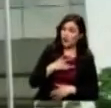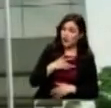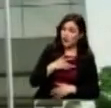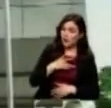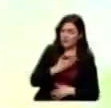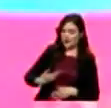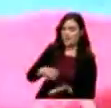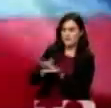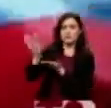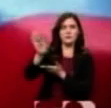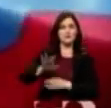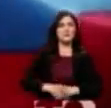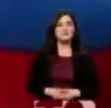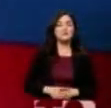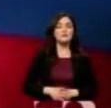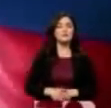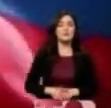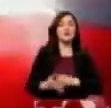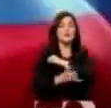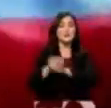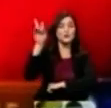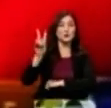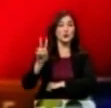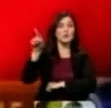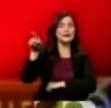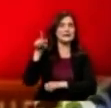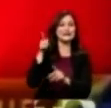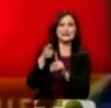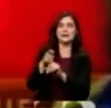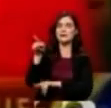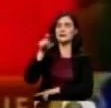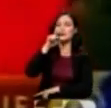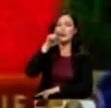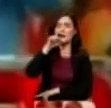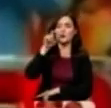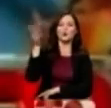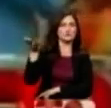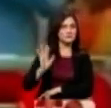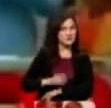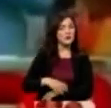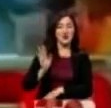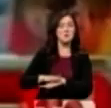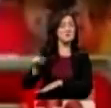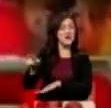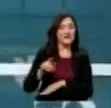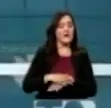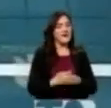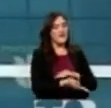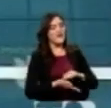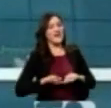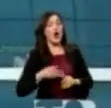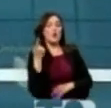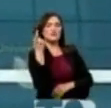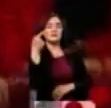su destitución en Venezuela el escándalos alpica directamente a Nicolás Maduro a quien se acusa de haber recibido 11